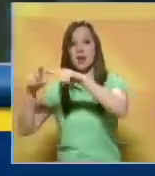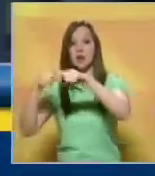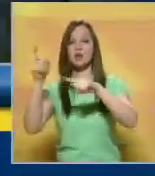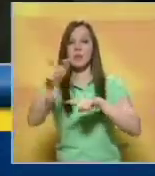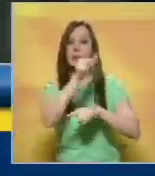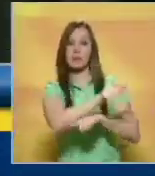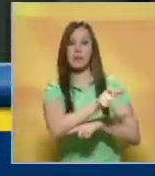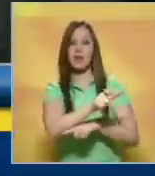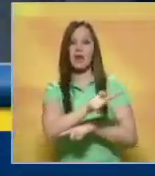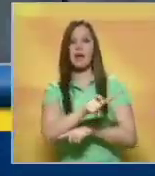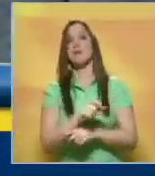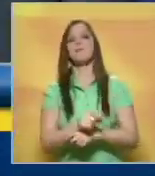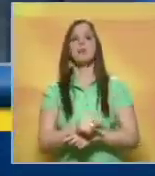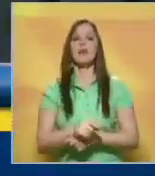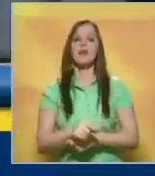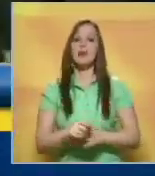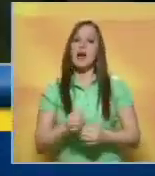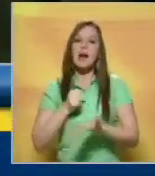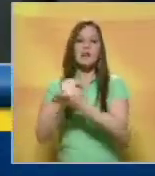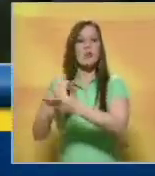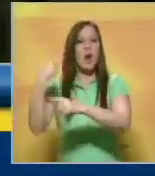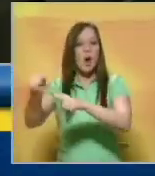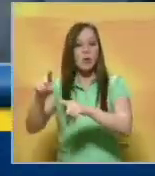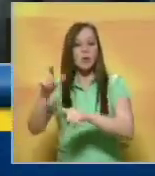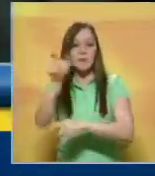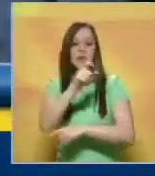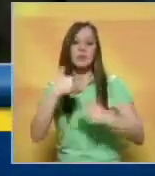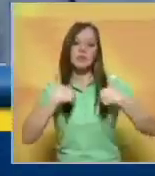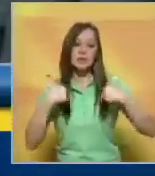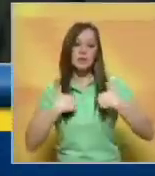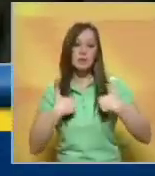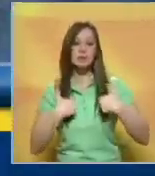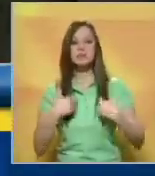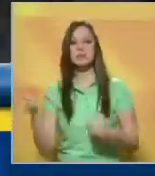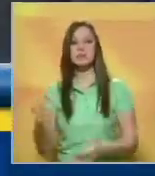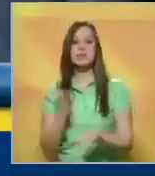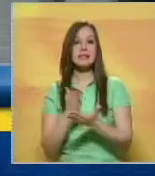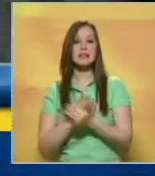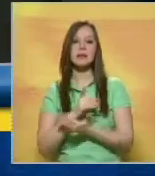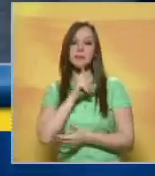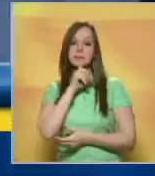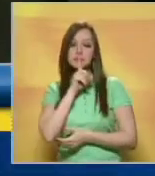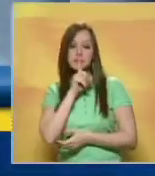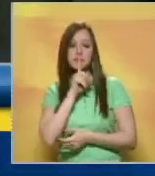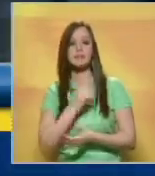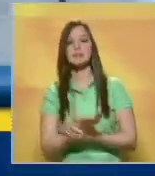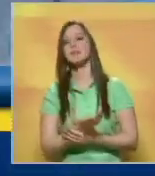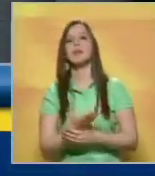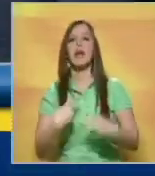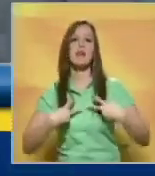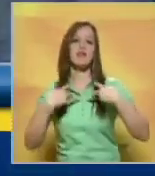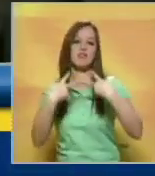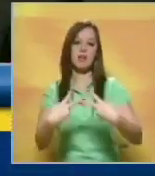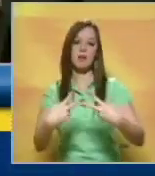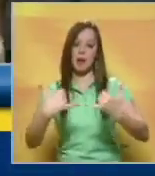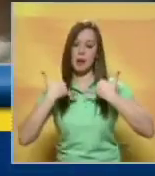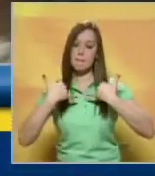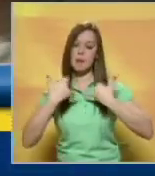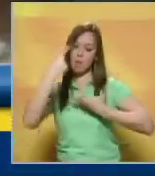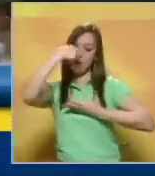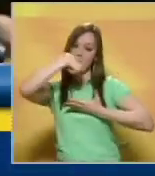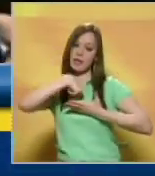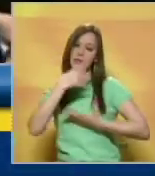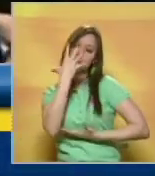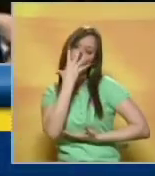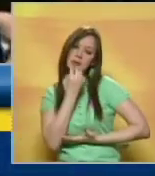a quienes luchaban batallas personales. La sobriedad de Robin se mantenía intacta y fue valiente mientras combatía sus propias batallas de